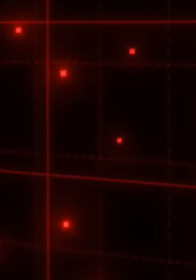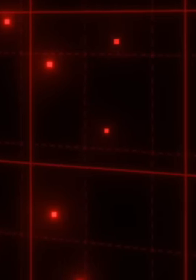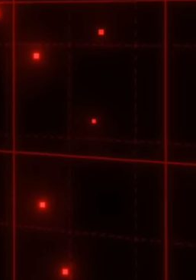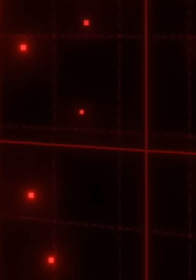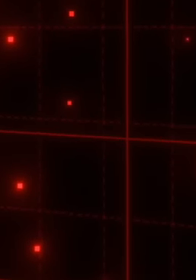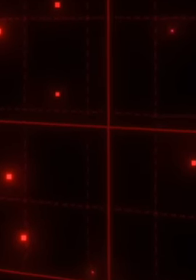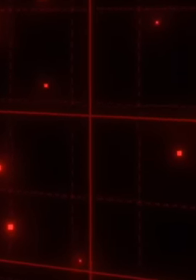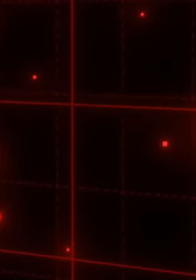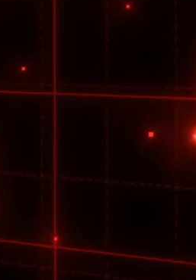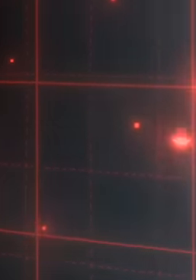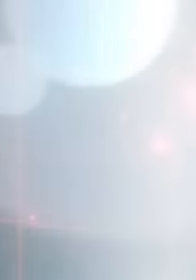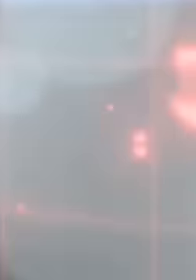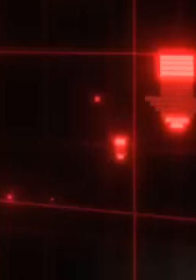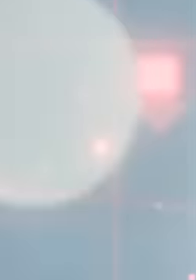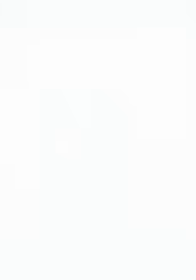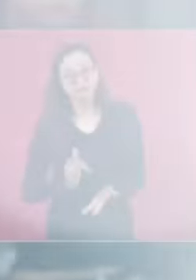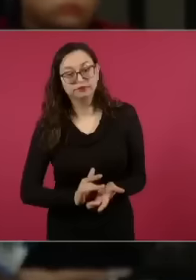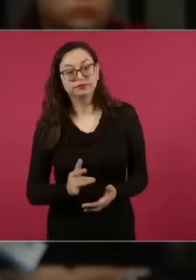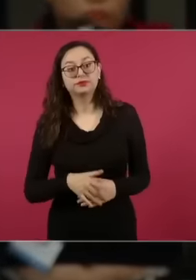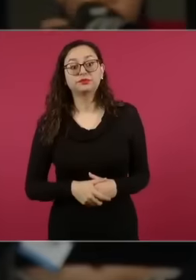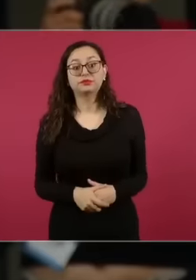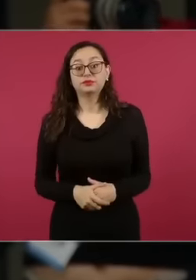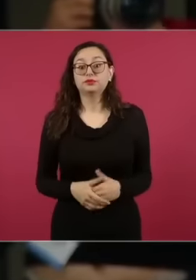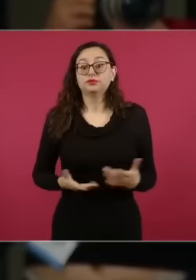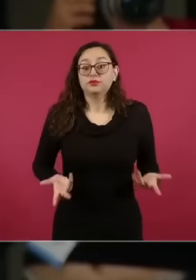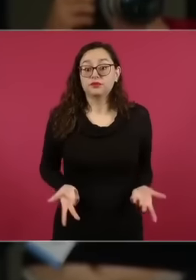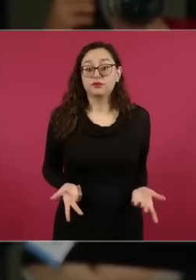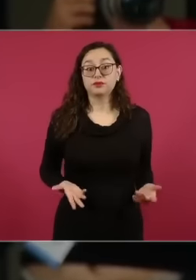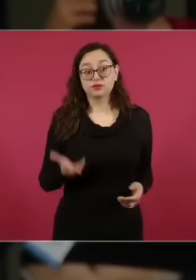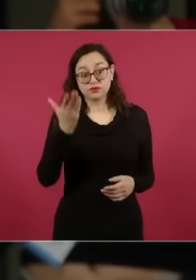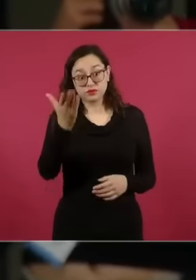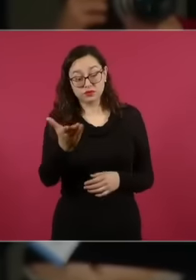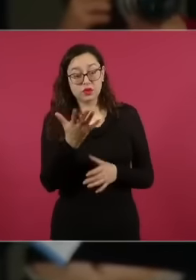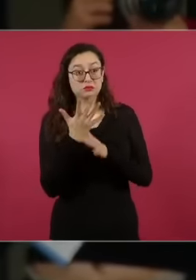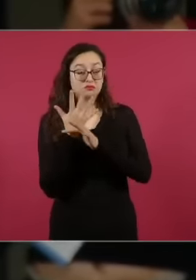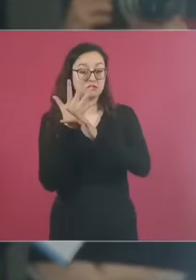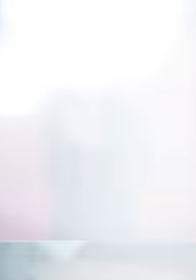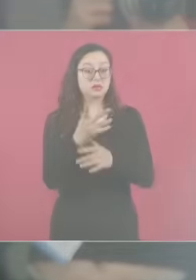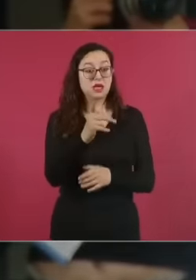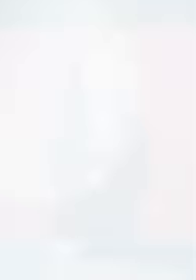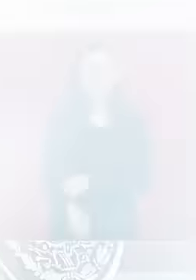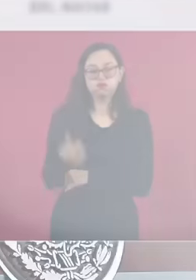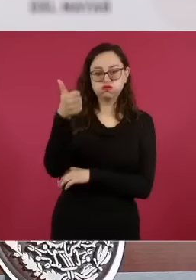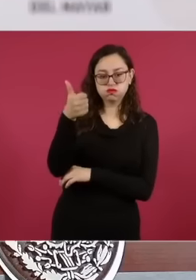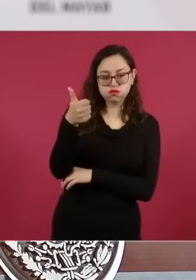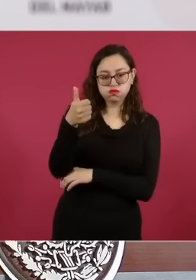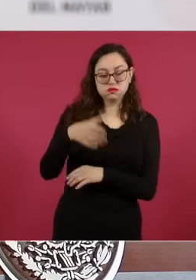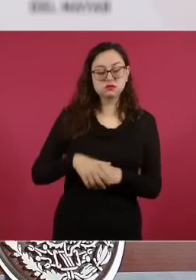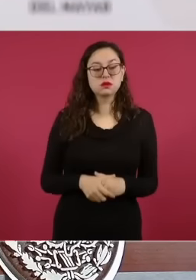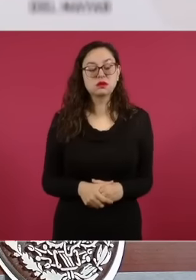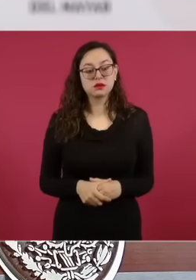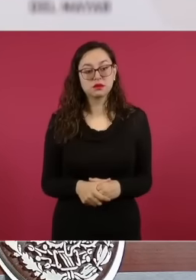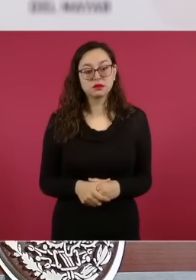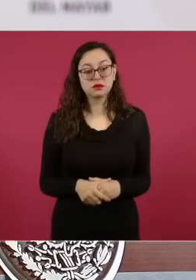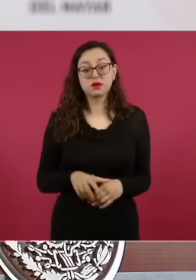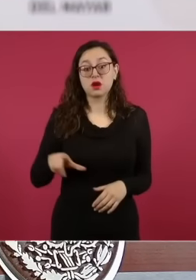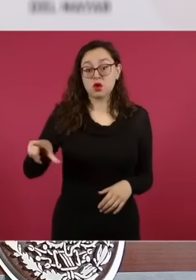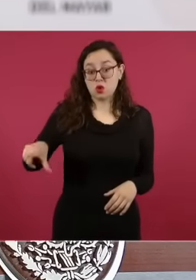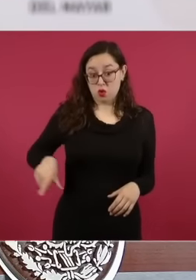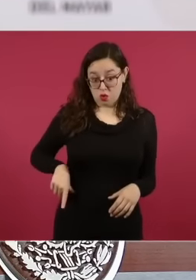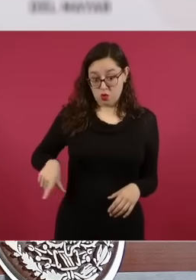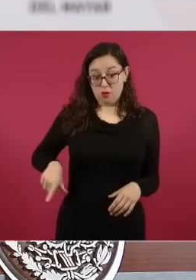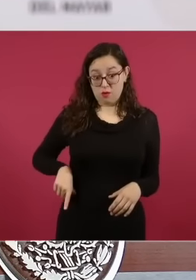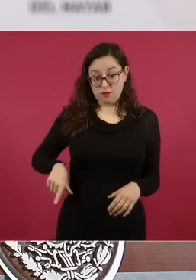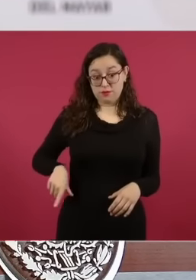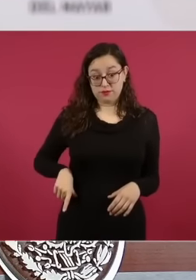justo esto que reveló el youtuber en esta mañanera. El presidente López Obrador aprovechó el espacio